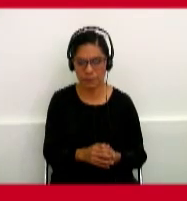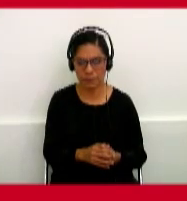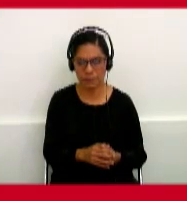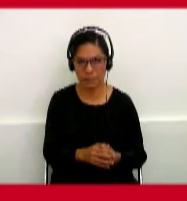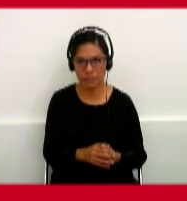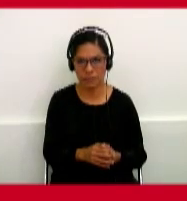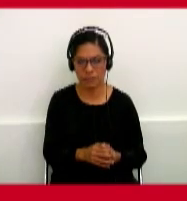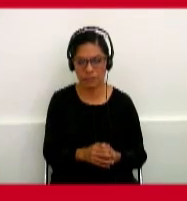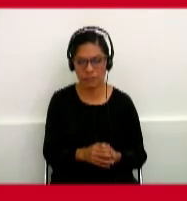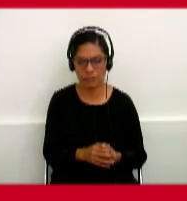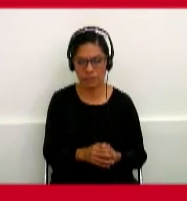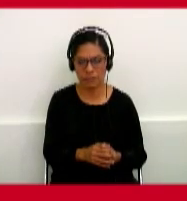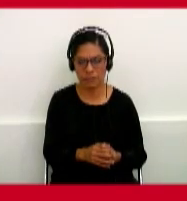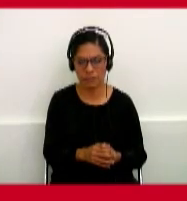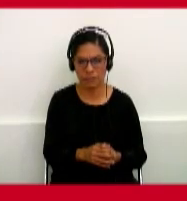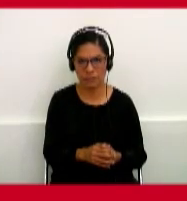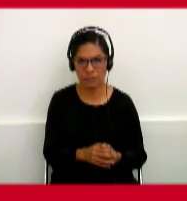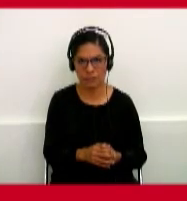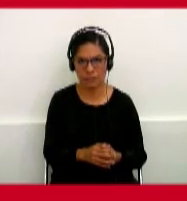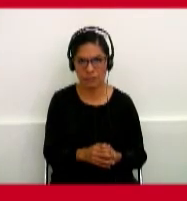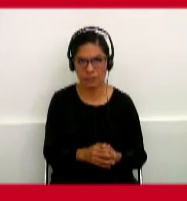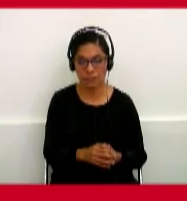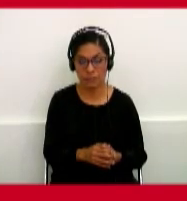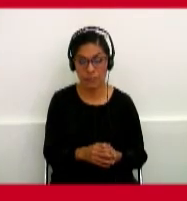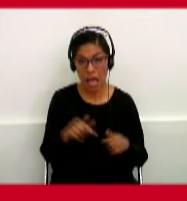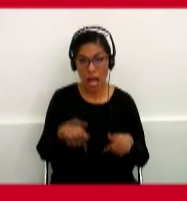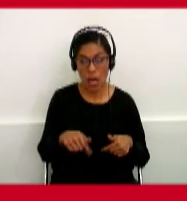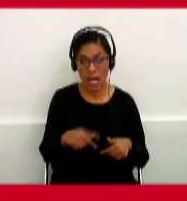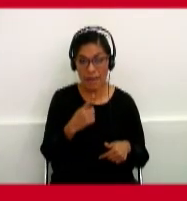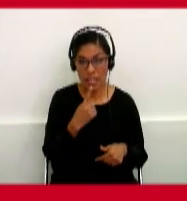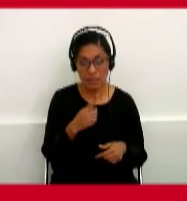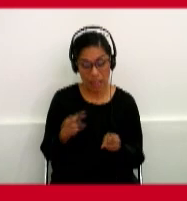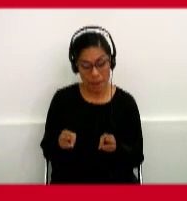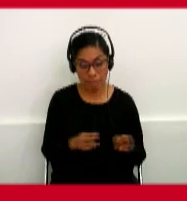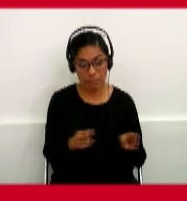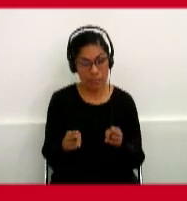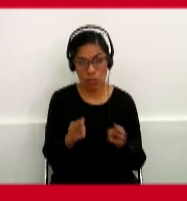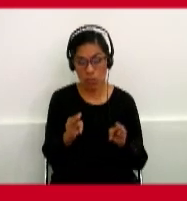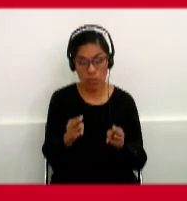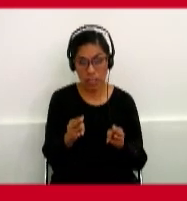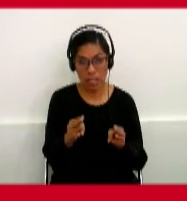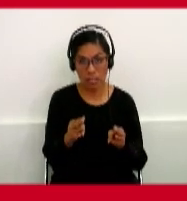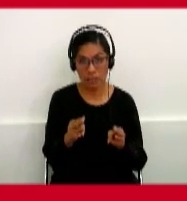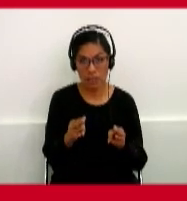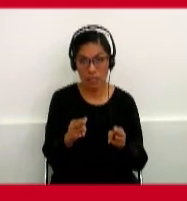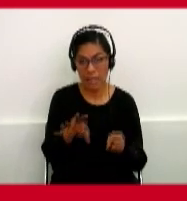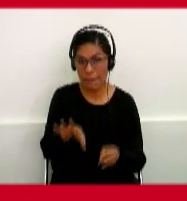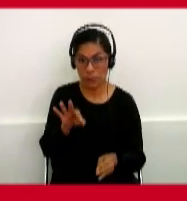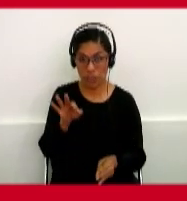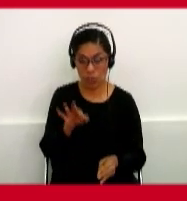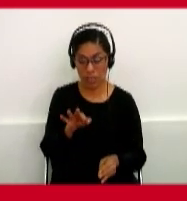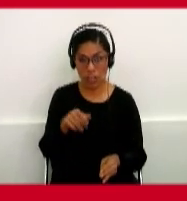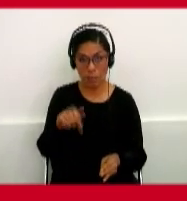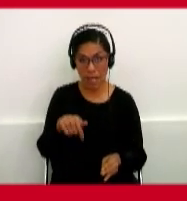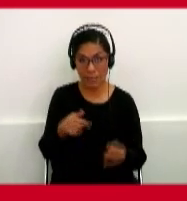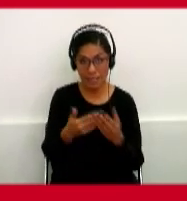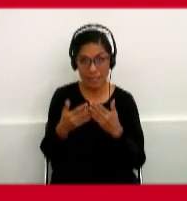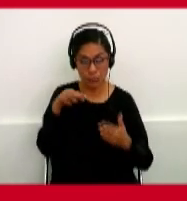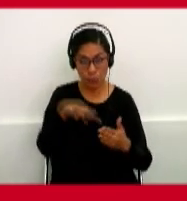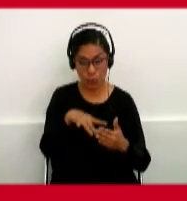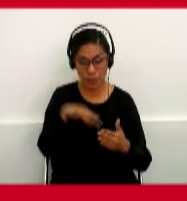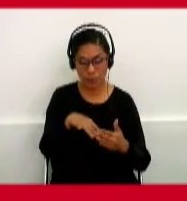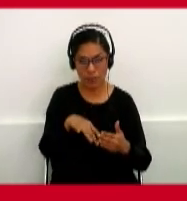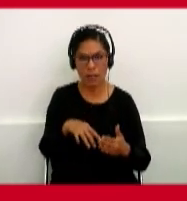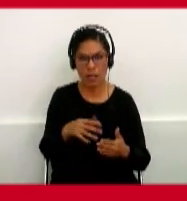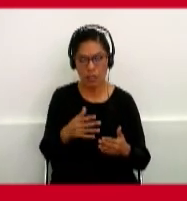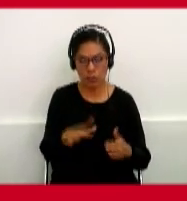Bueno, ahora voy a decir la metodología que hemos optado para esta investigación. Bueno, primero el objetivo, como ya lo mencioné,